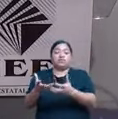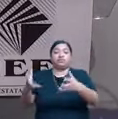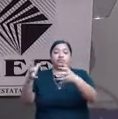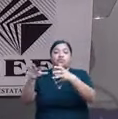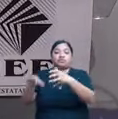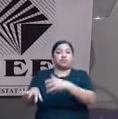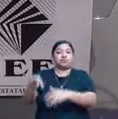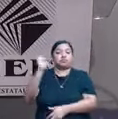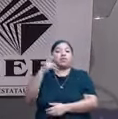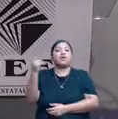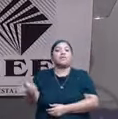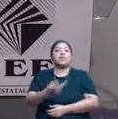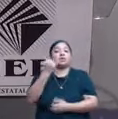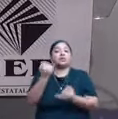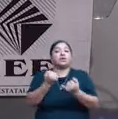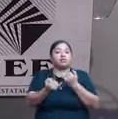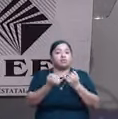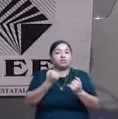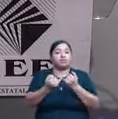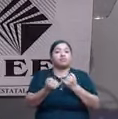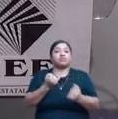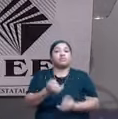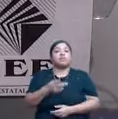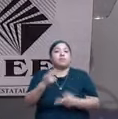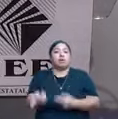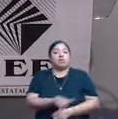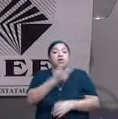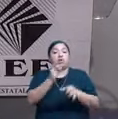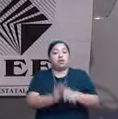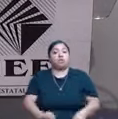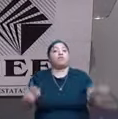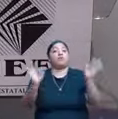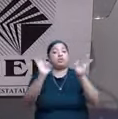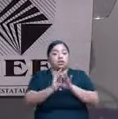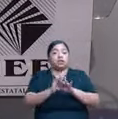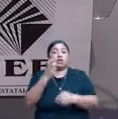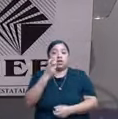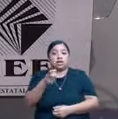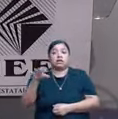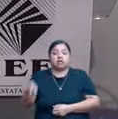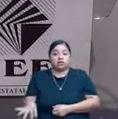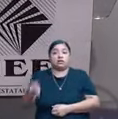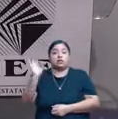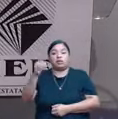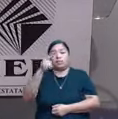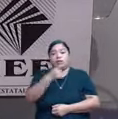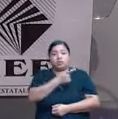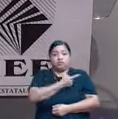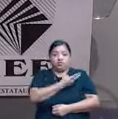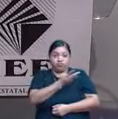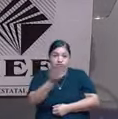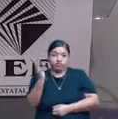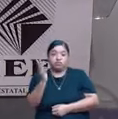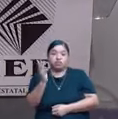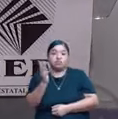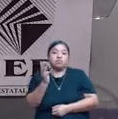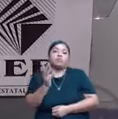forma aleatoria una pregunta detonadora es la que se seleccionará para las cuales